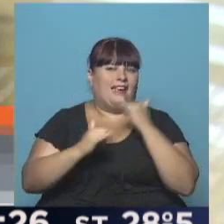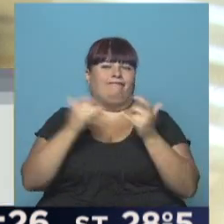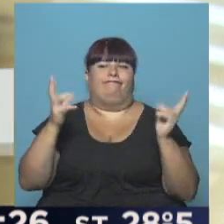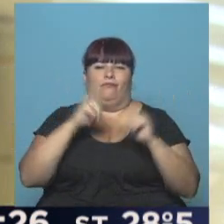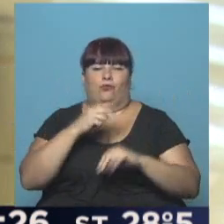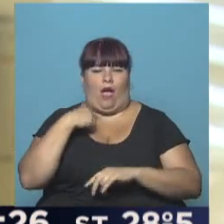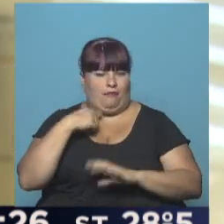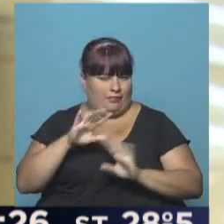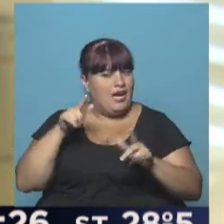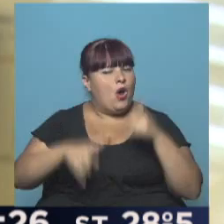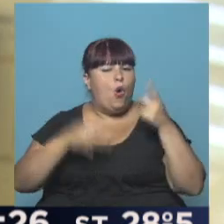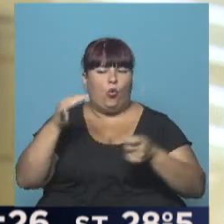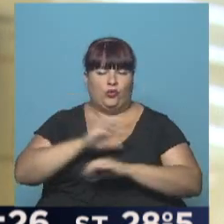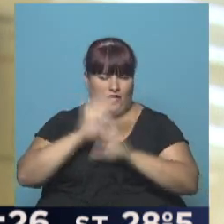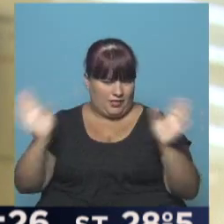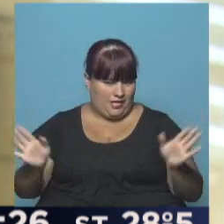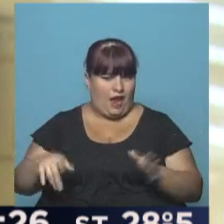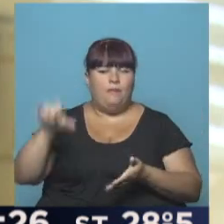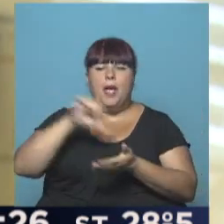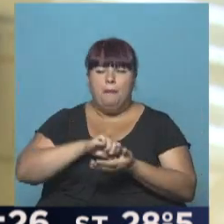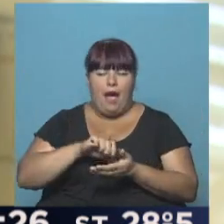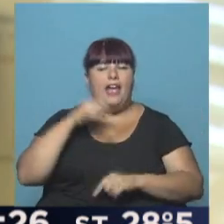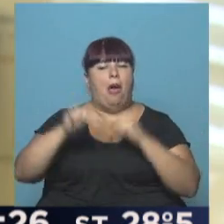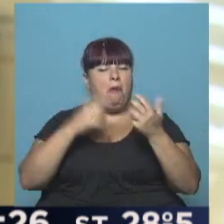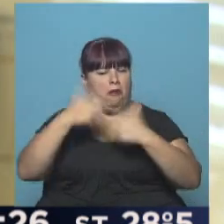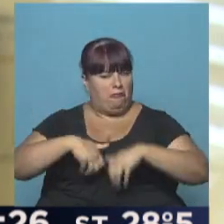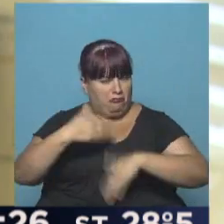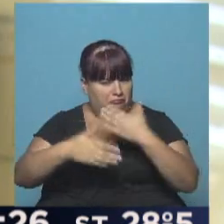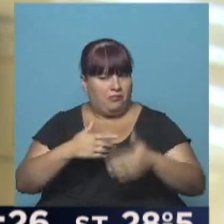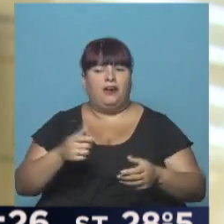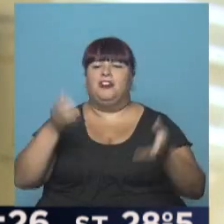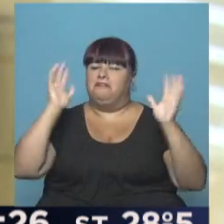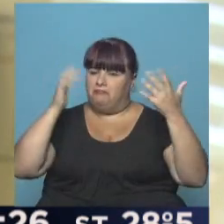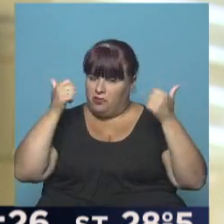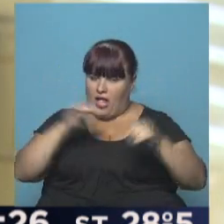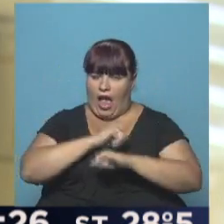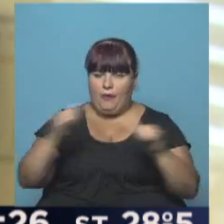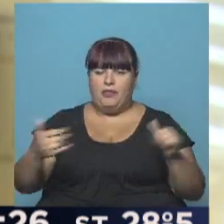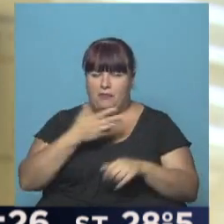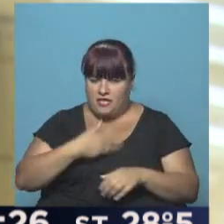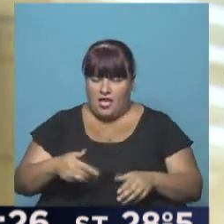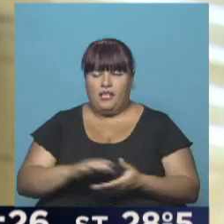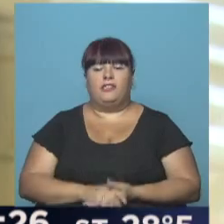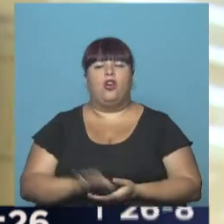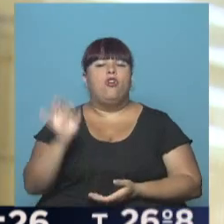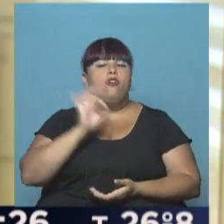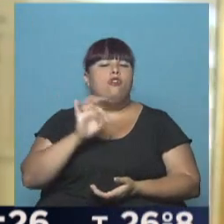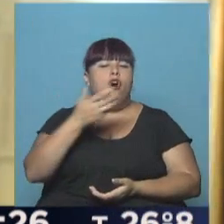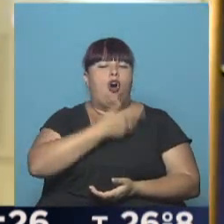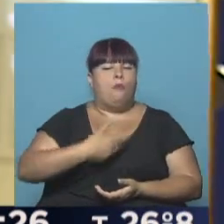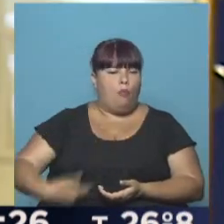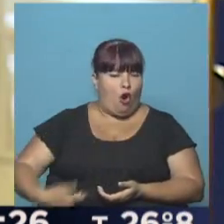absolutamente nada de esto está en la justicia en un país en el que empieza a funcionar celebro que se puede anunciar presidente o al el poder